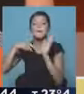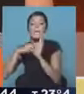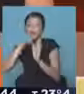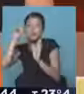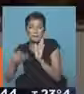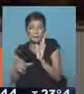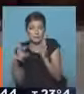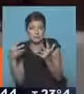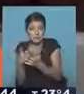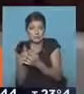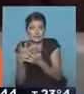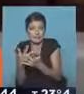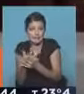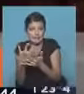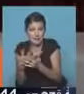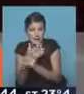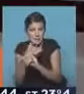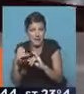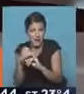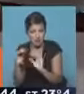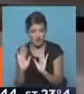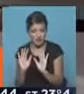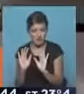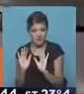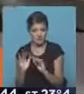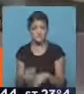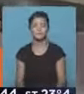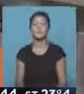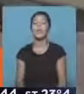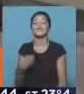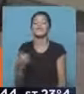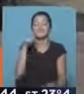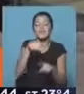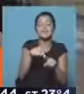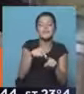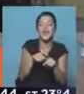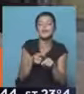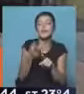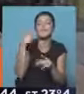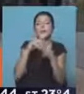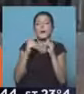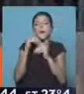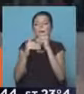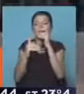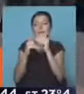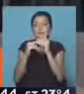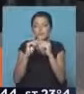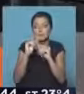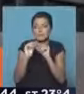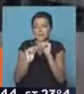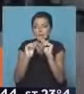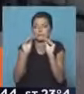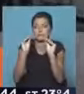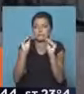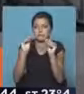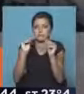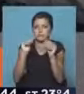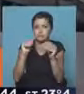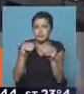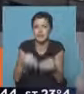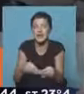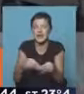alcanzando ya la clase media y entonces esa idea de progreso digamos se fué agrietando y fue generando este